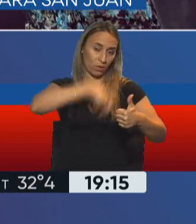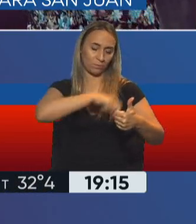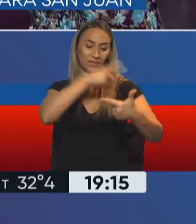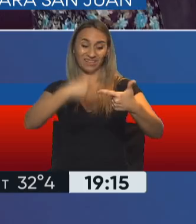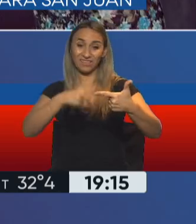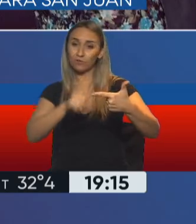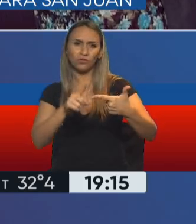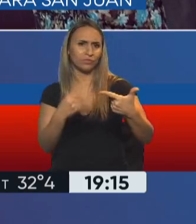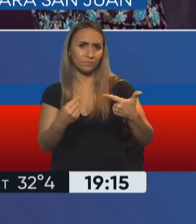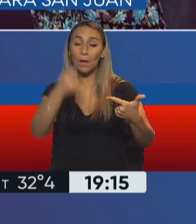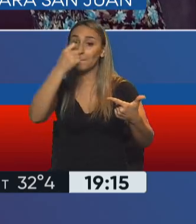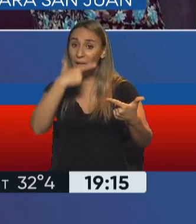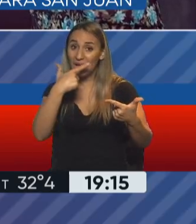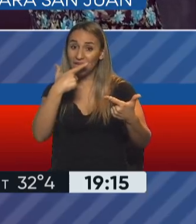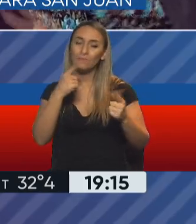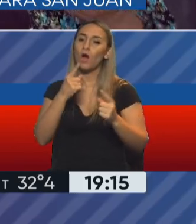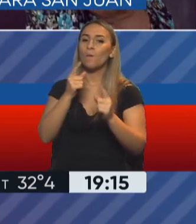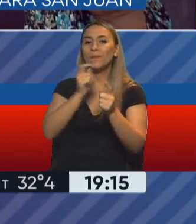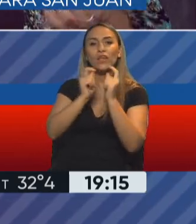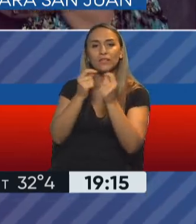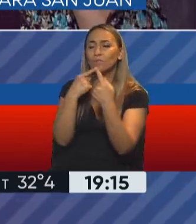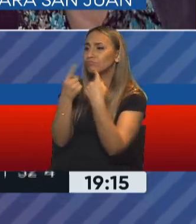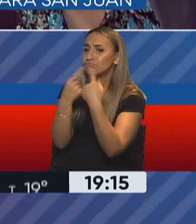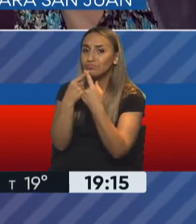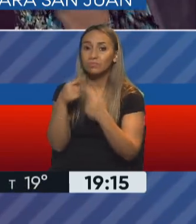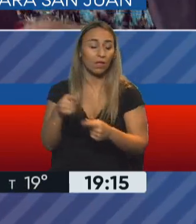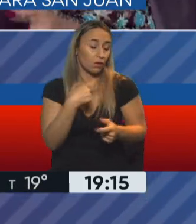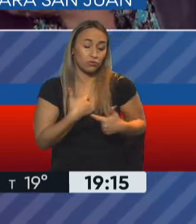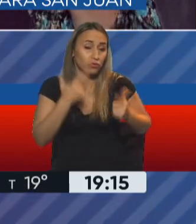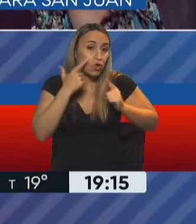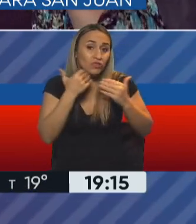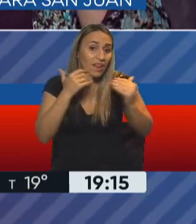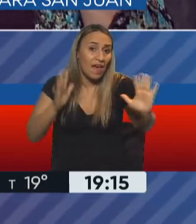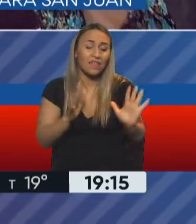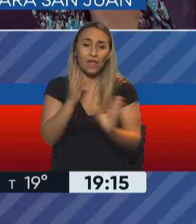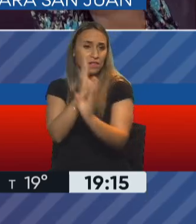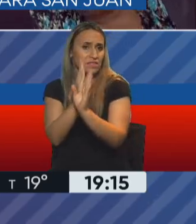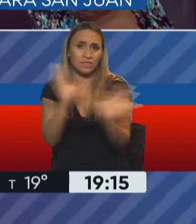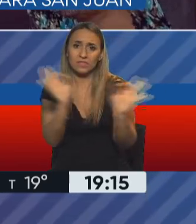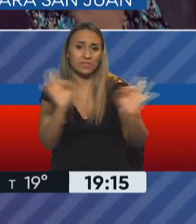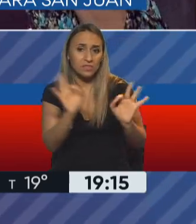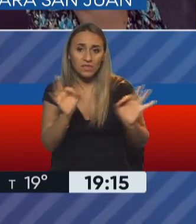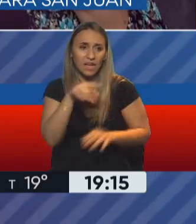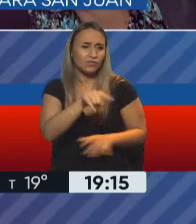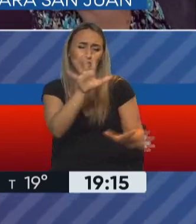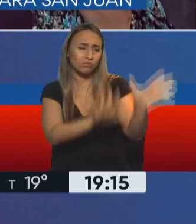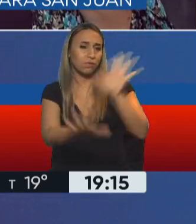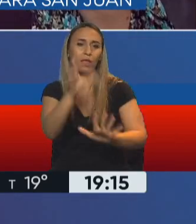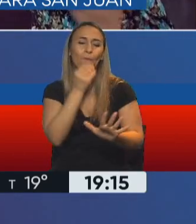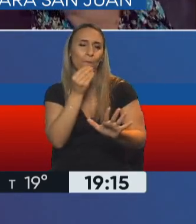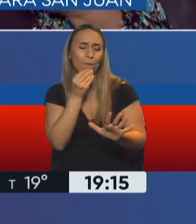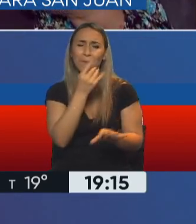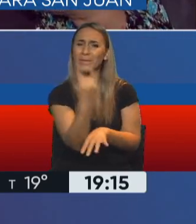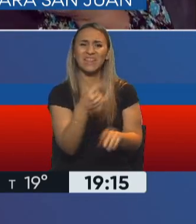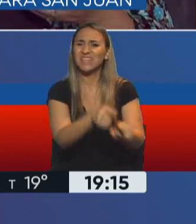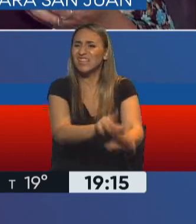decía en todas las entrevistas periodísticas: yo no sé nada, no se hizo espionaje, esto es todo armado, es una mentira. Si